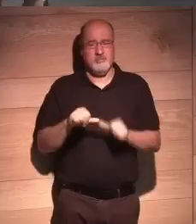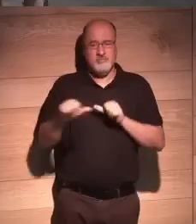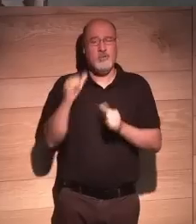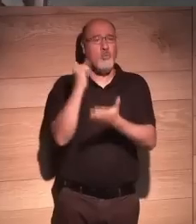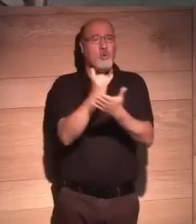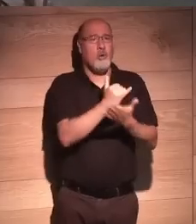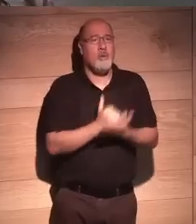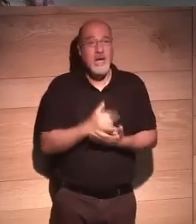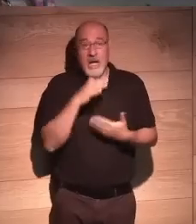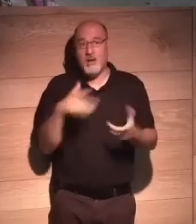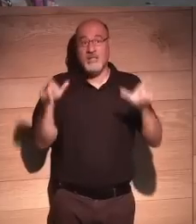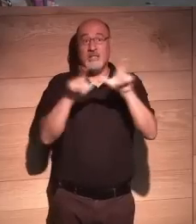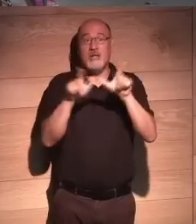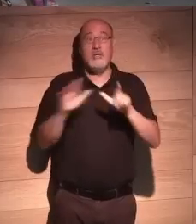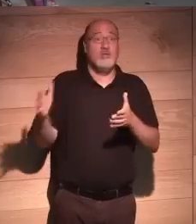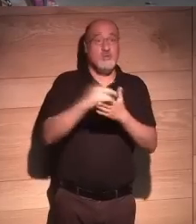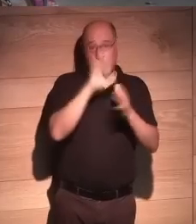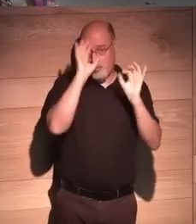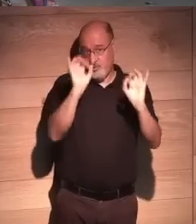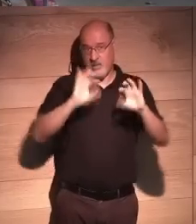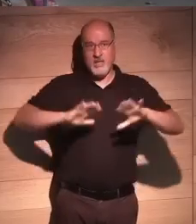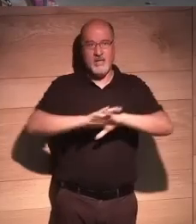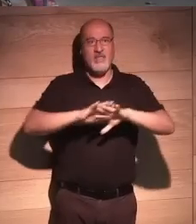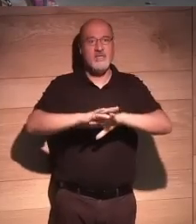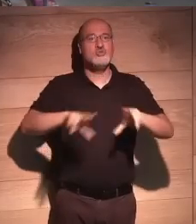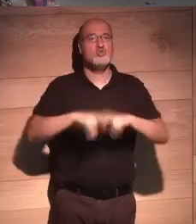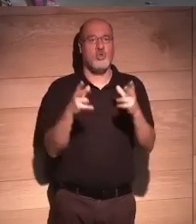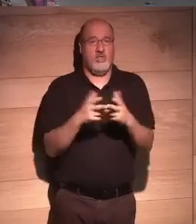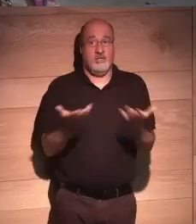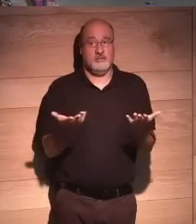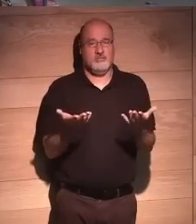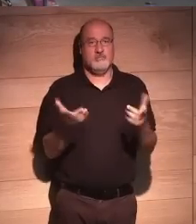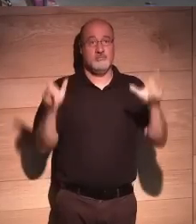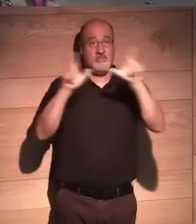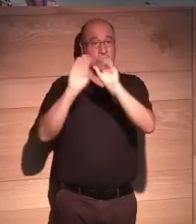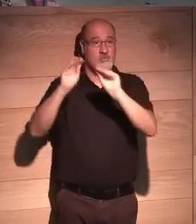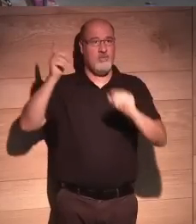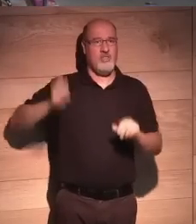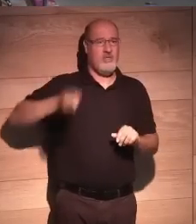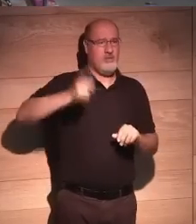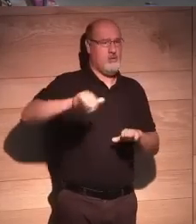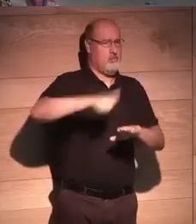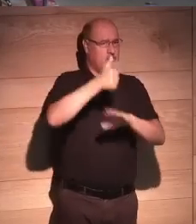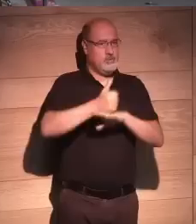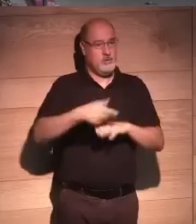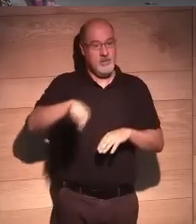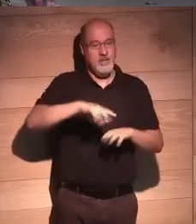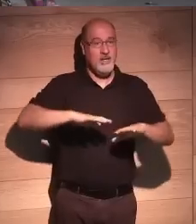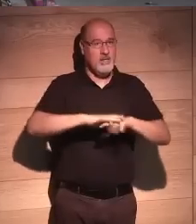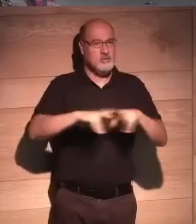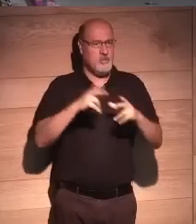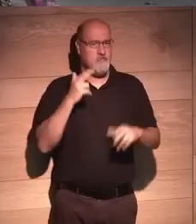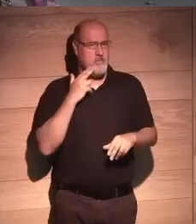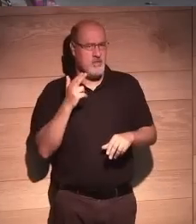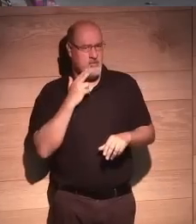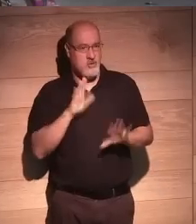más, que la estamos obviando, y son las redes sociales. Y los directivos de tele les temen, pero vamos, como